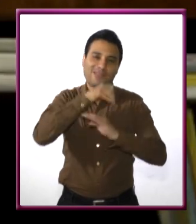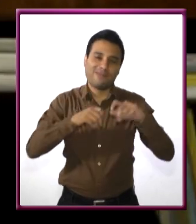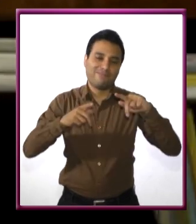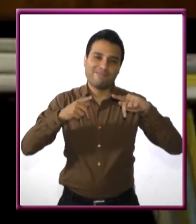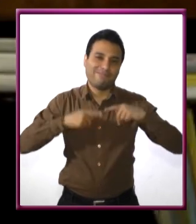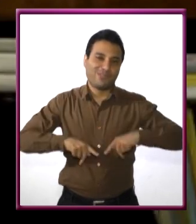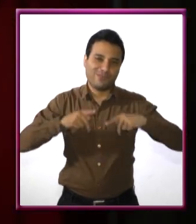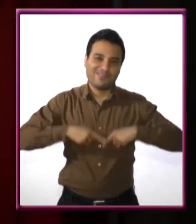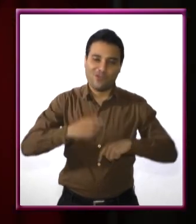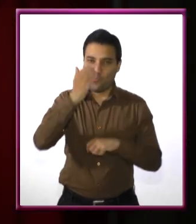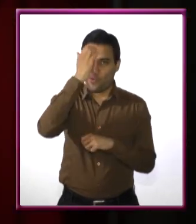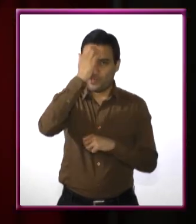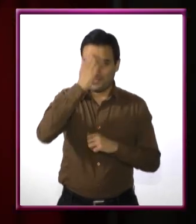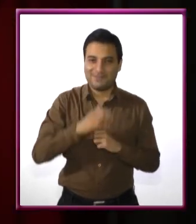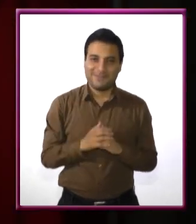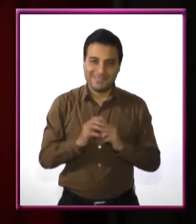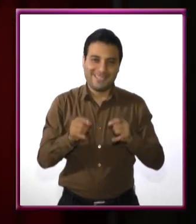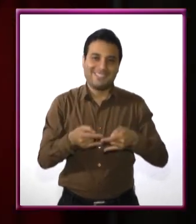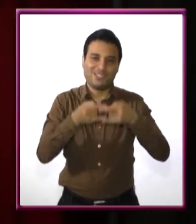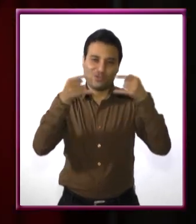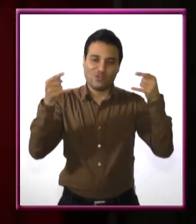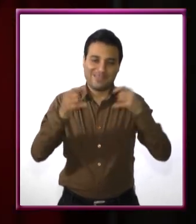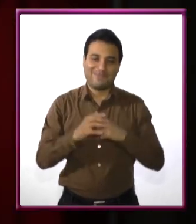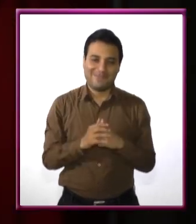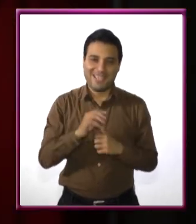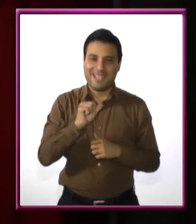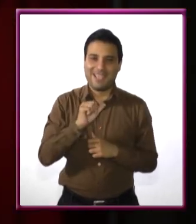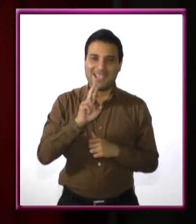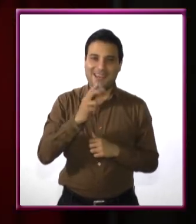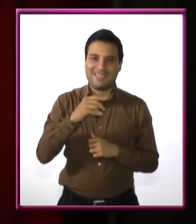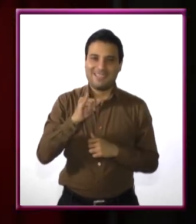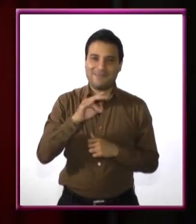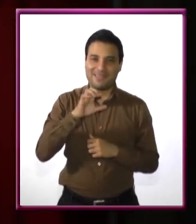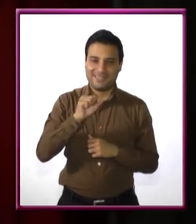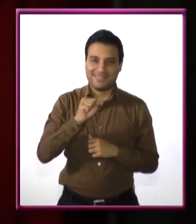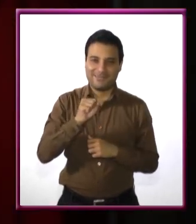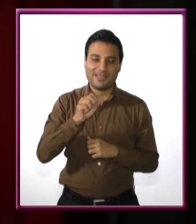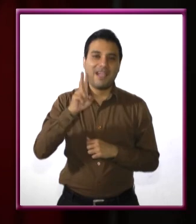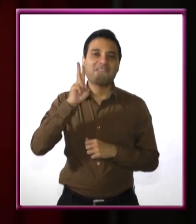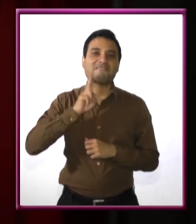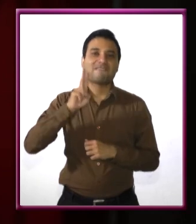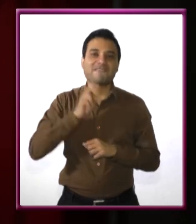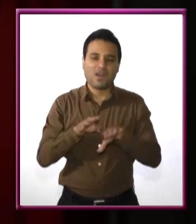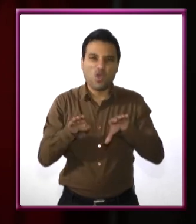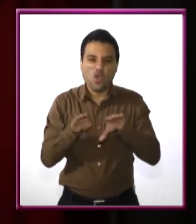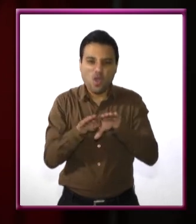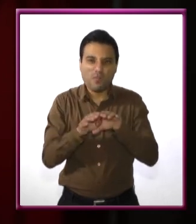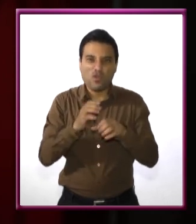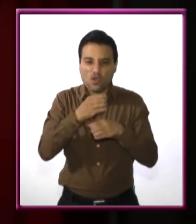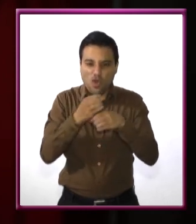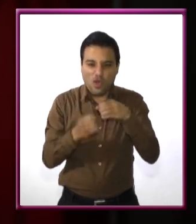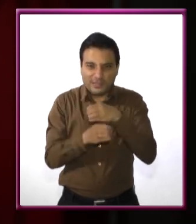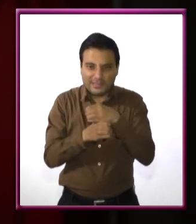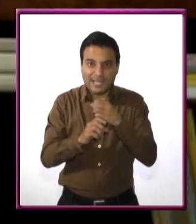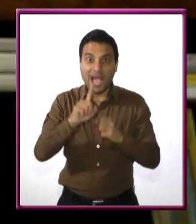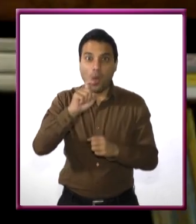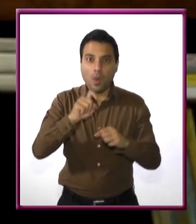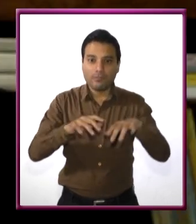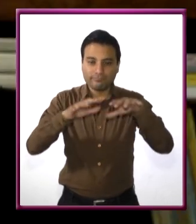todos pensamos en esa famosa anécdota de Arquímedes cuando descubrió que se podía estimar el volumen de un cuerpo al sumergirlo en